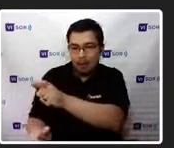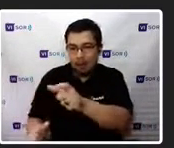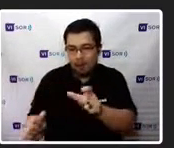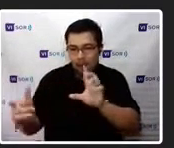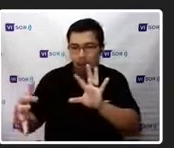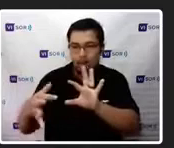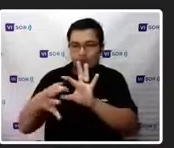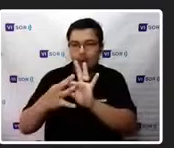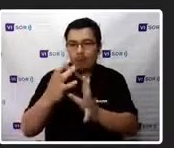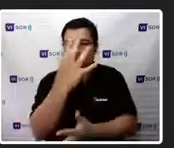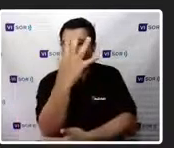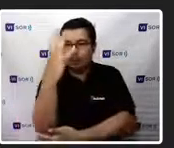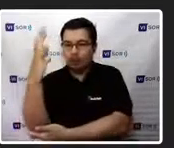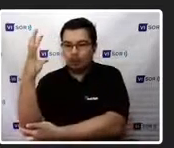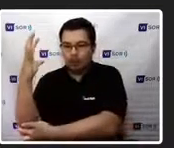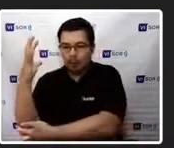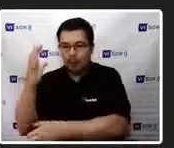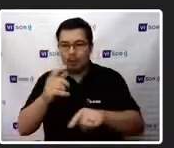de distintas actividades.